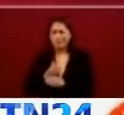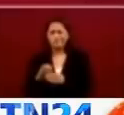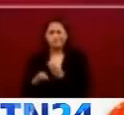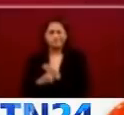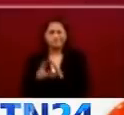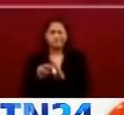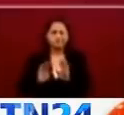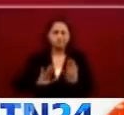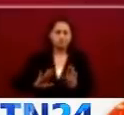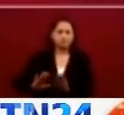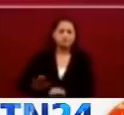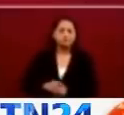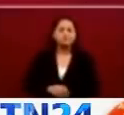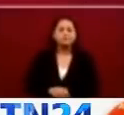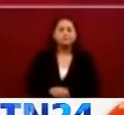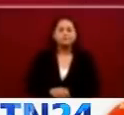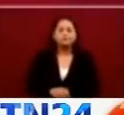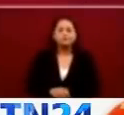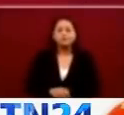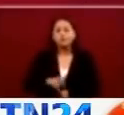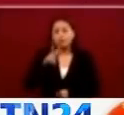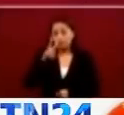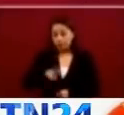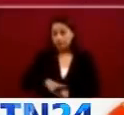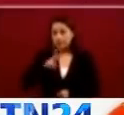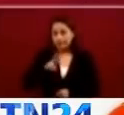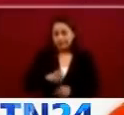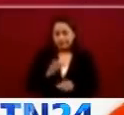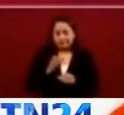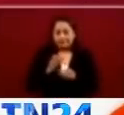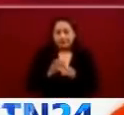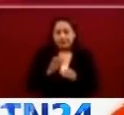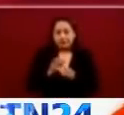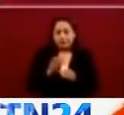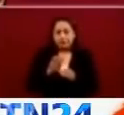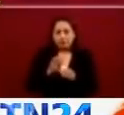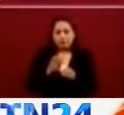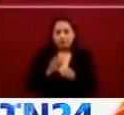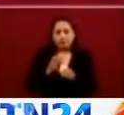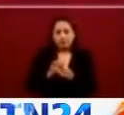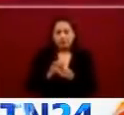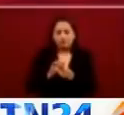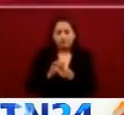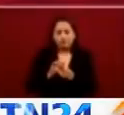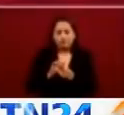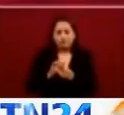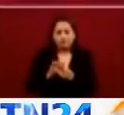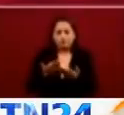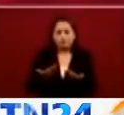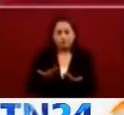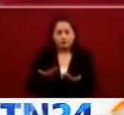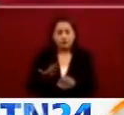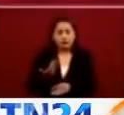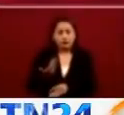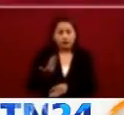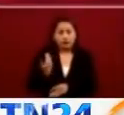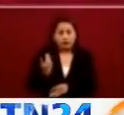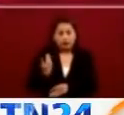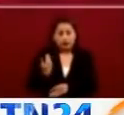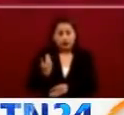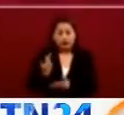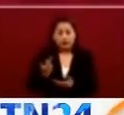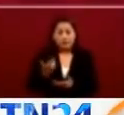Habría que reconocer que estamos en un momento en donde hace muy poco el escenario podría ser de una